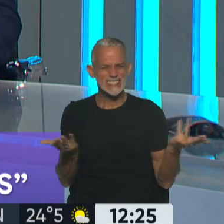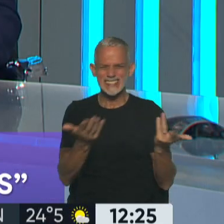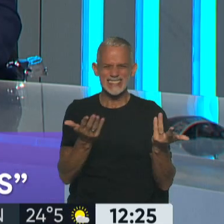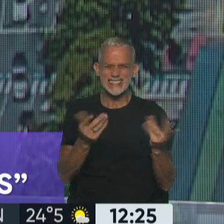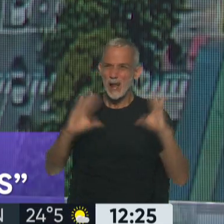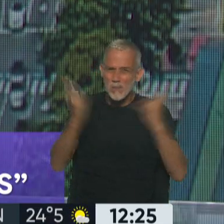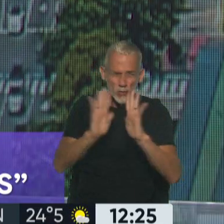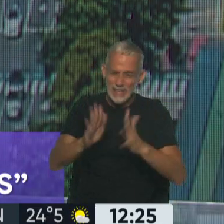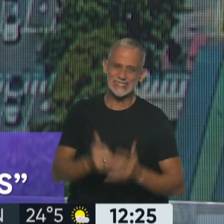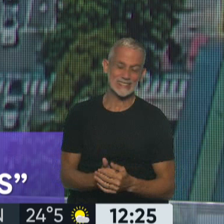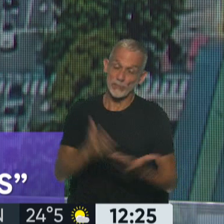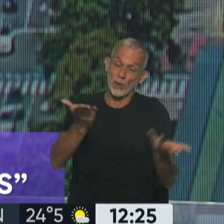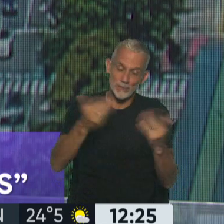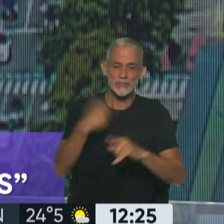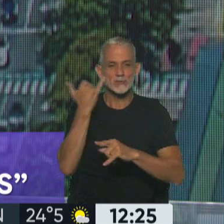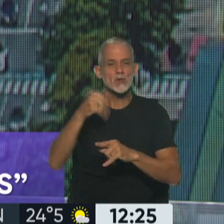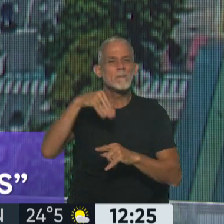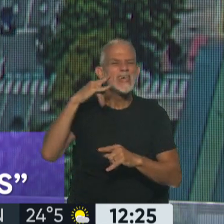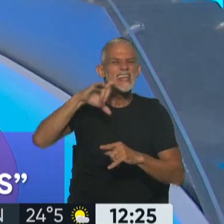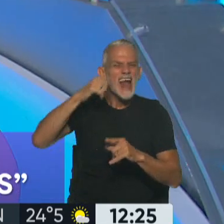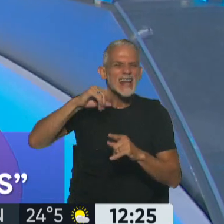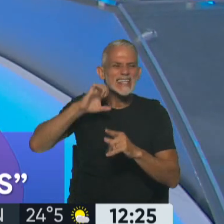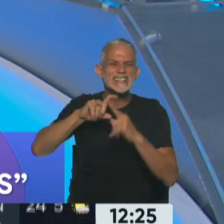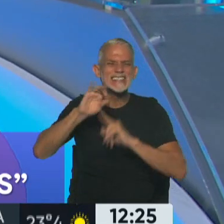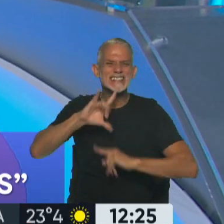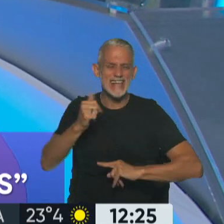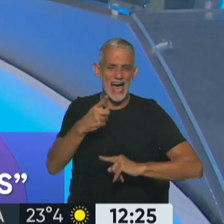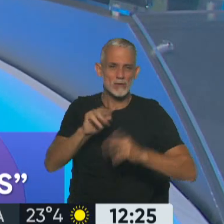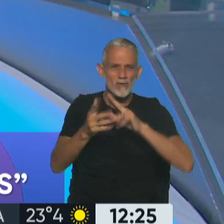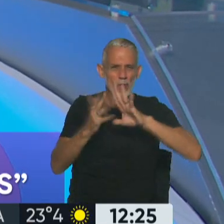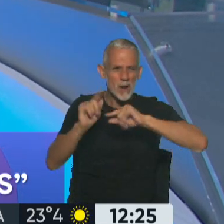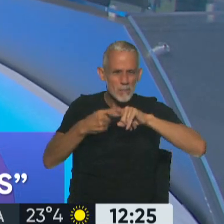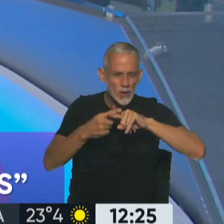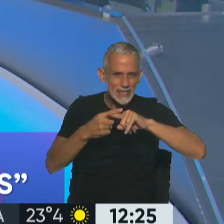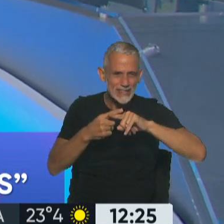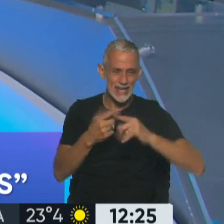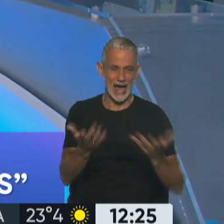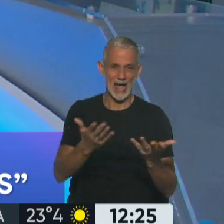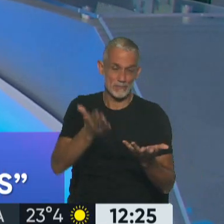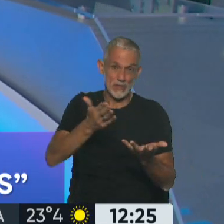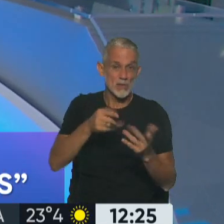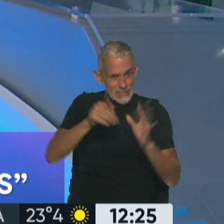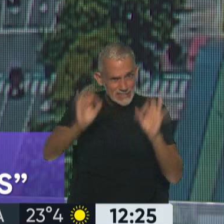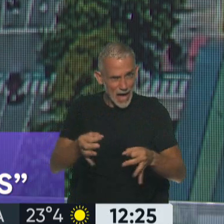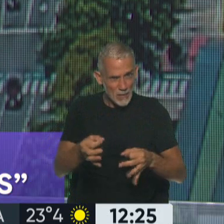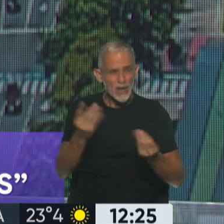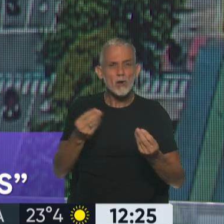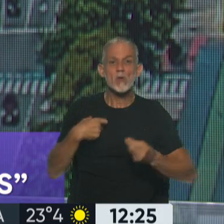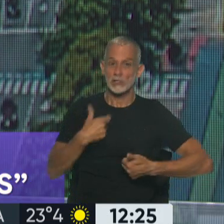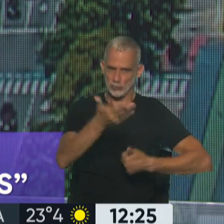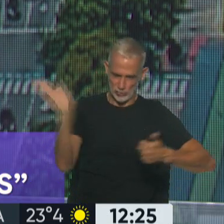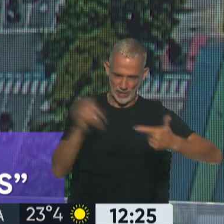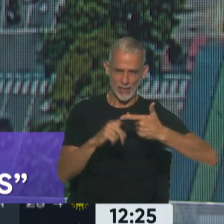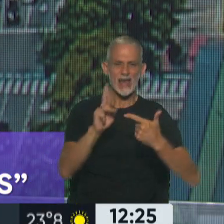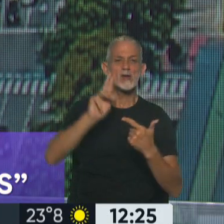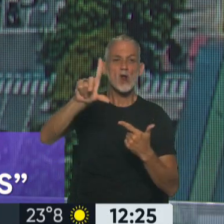la humanidad, soy minarquista. Es decir, define con mucha claridad qué es lo que quiere él en torno a la sociedad,